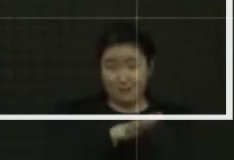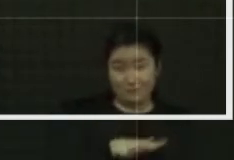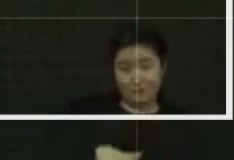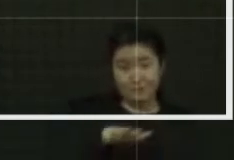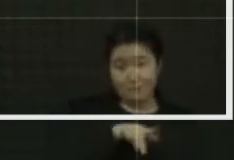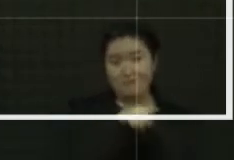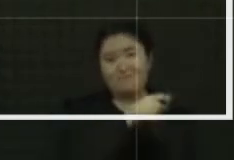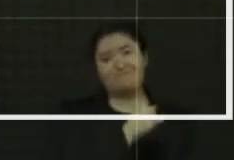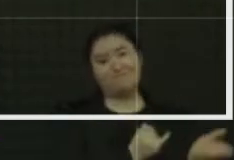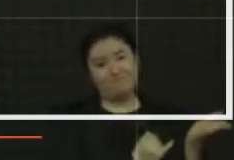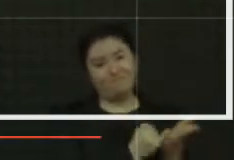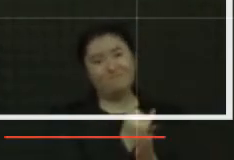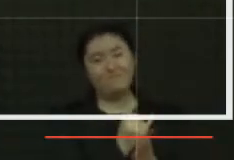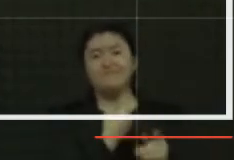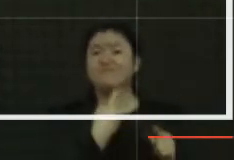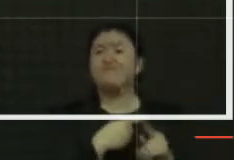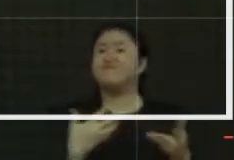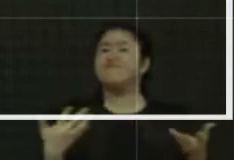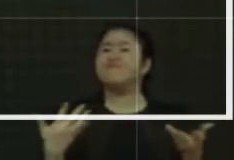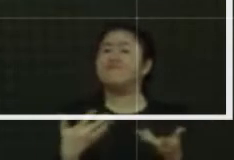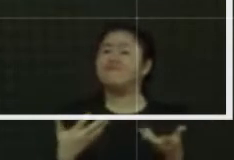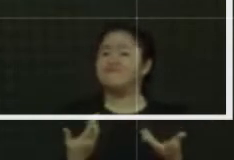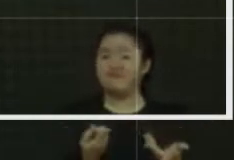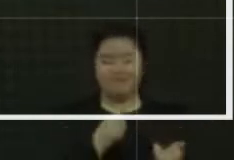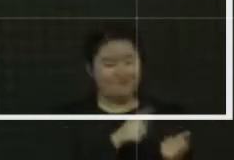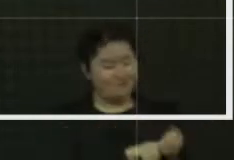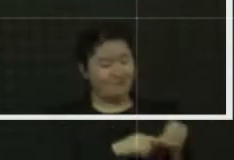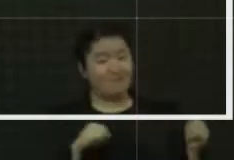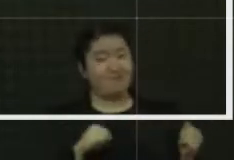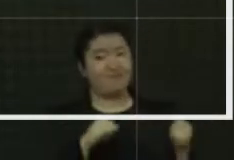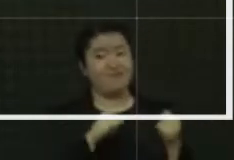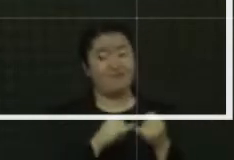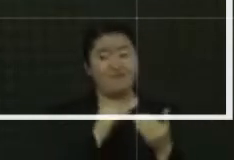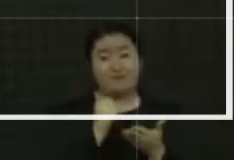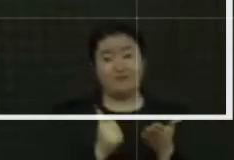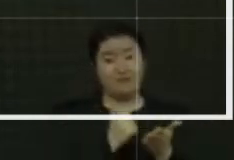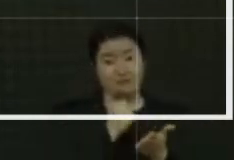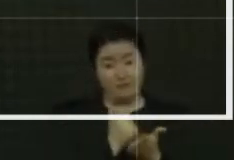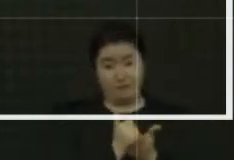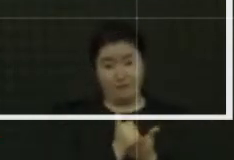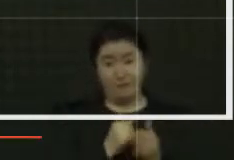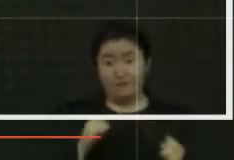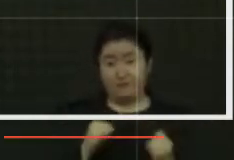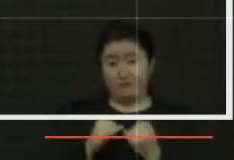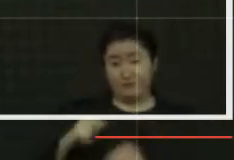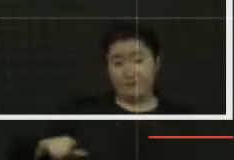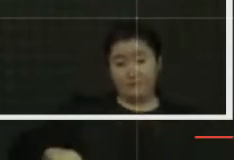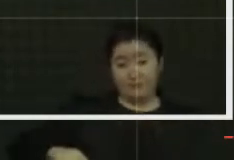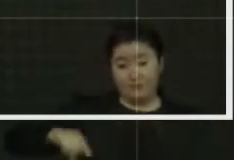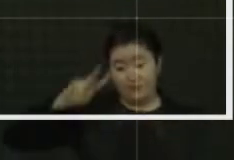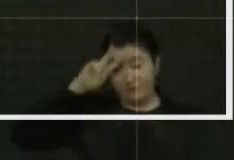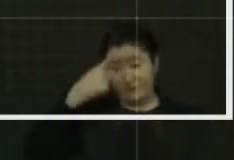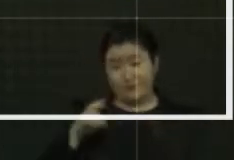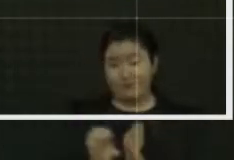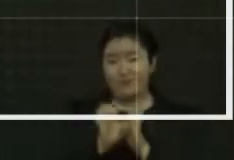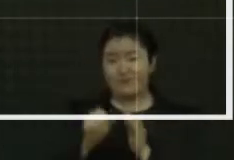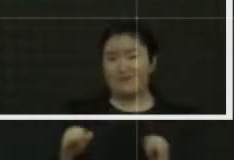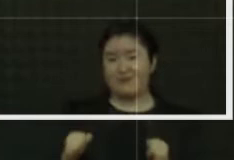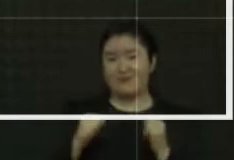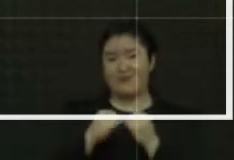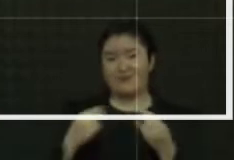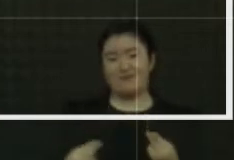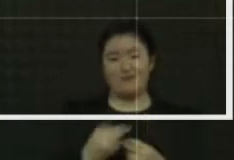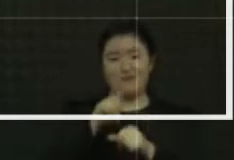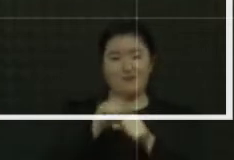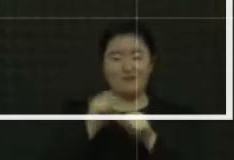lo tiene que decidir, que está constituido por instituciones de la ciudad, instituciones del Gobierno de México, como el Instituto Nacional de Antropología e Historia,